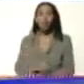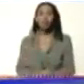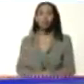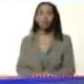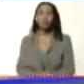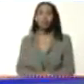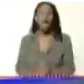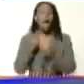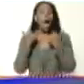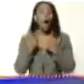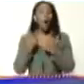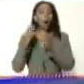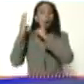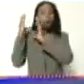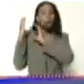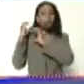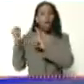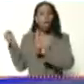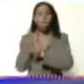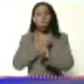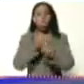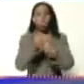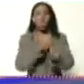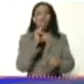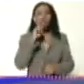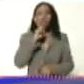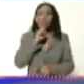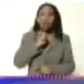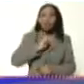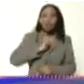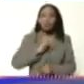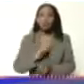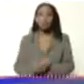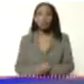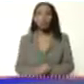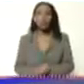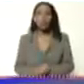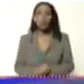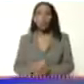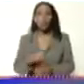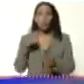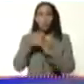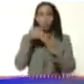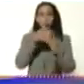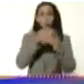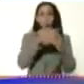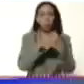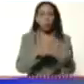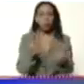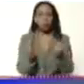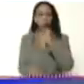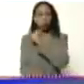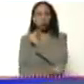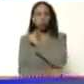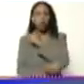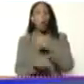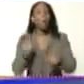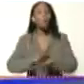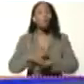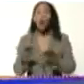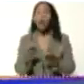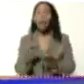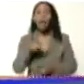ahora cargan un ataque de envidia un ataque de mezquindad porque Rusia